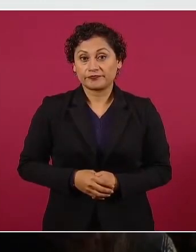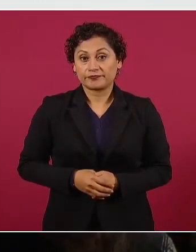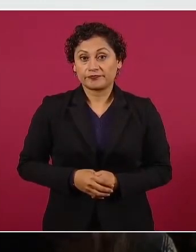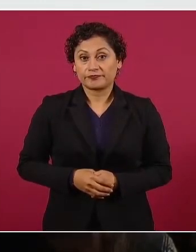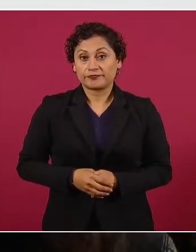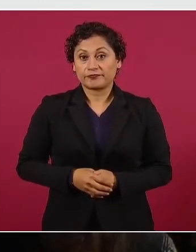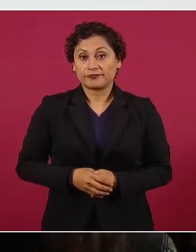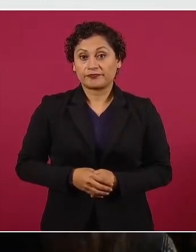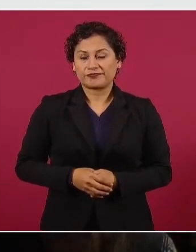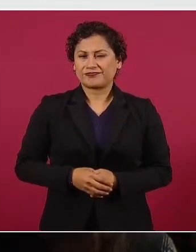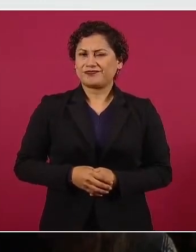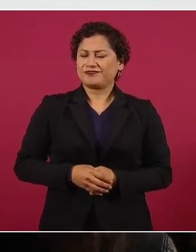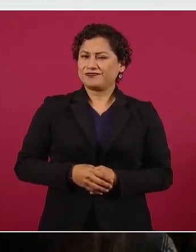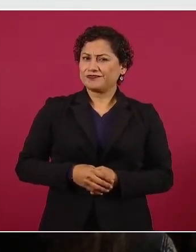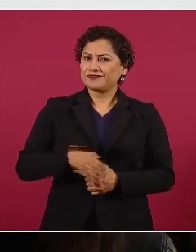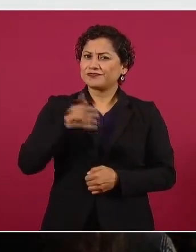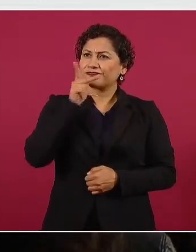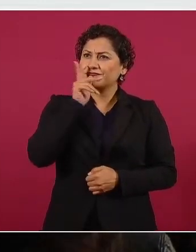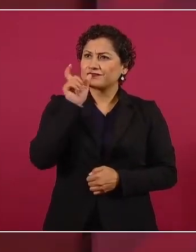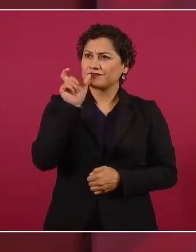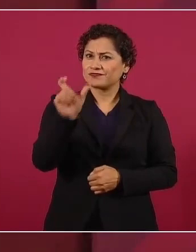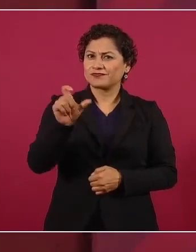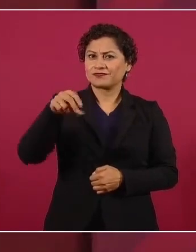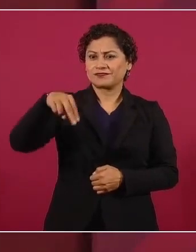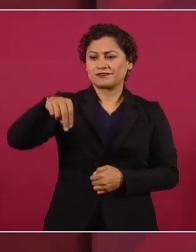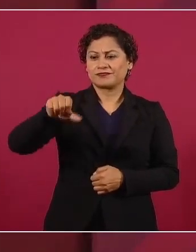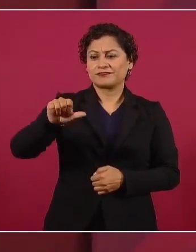un narco régimen militarizado